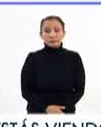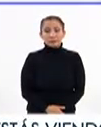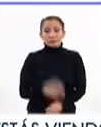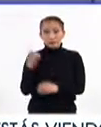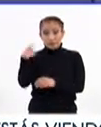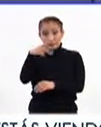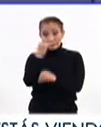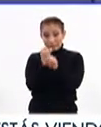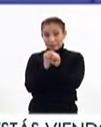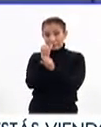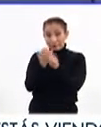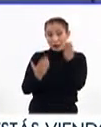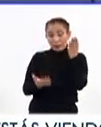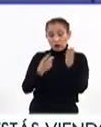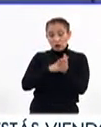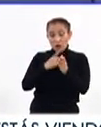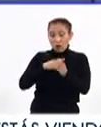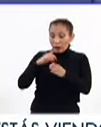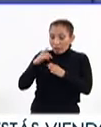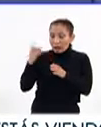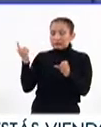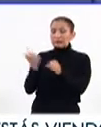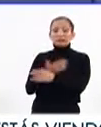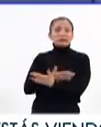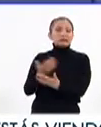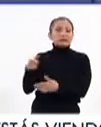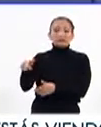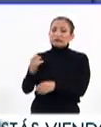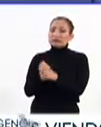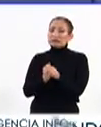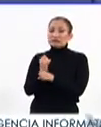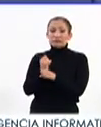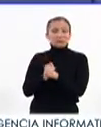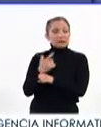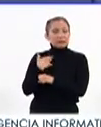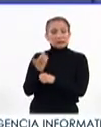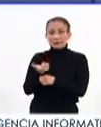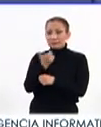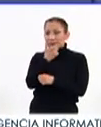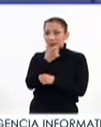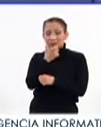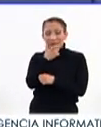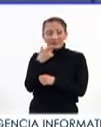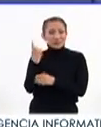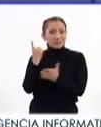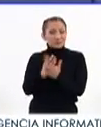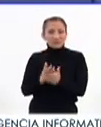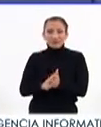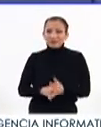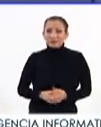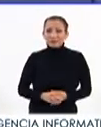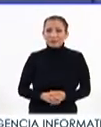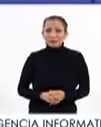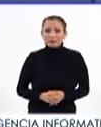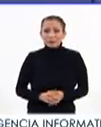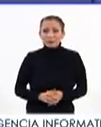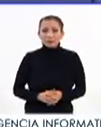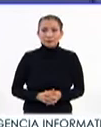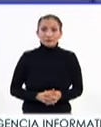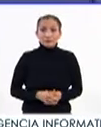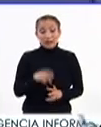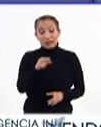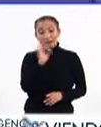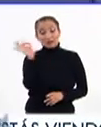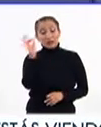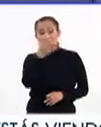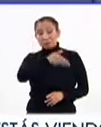Las investigaciones muchas veces solo se encuentran, las grandes investigaciones o investigaciones muy importantes solo se encuentran en textos en inglés y